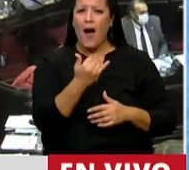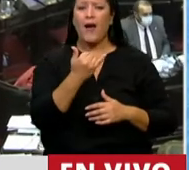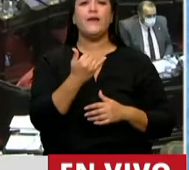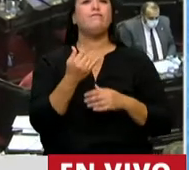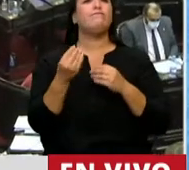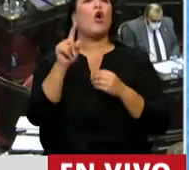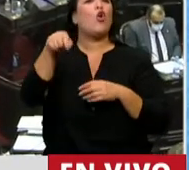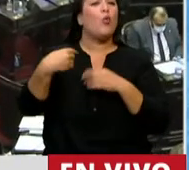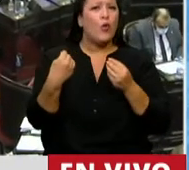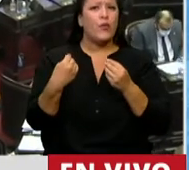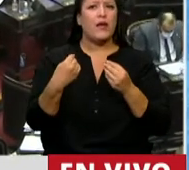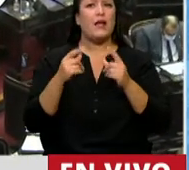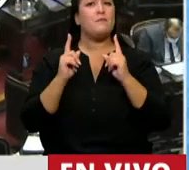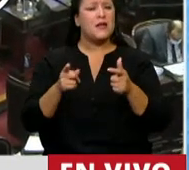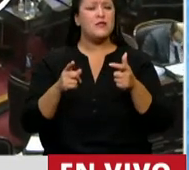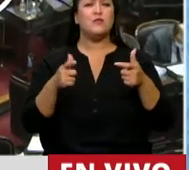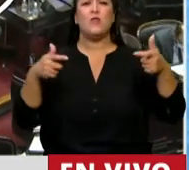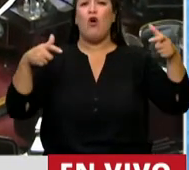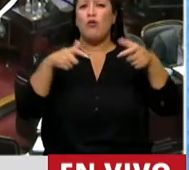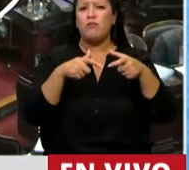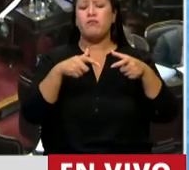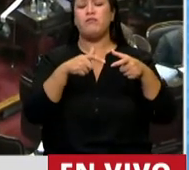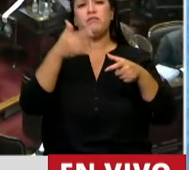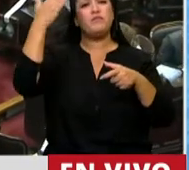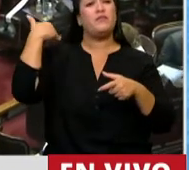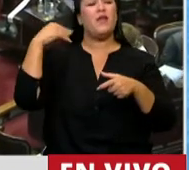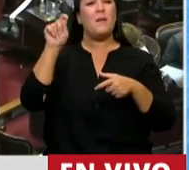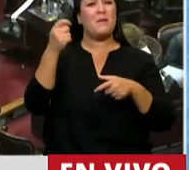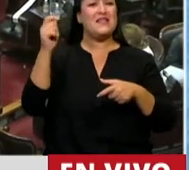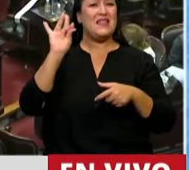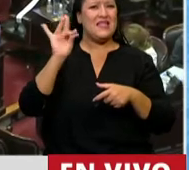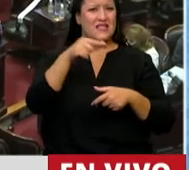del acuerdo que en la misma obtuvimos allá por el mes de diciembre,